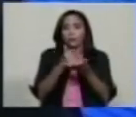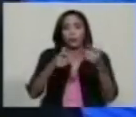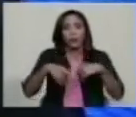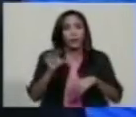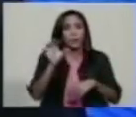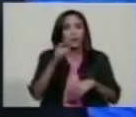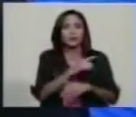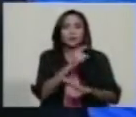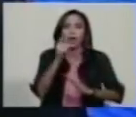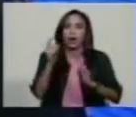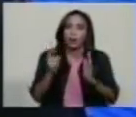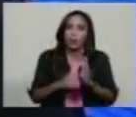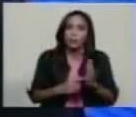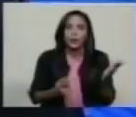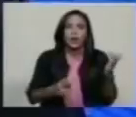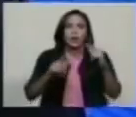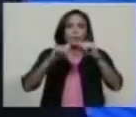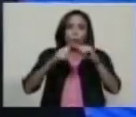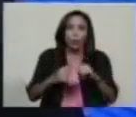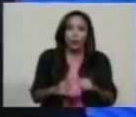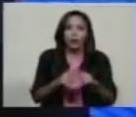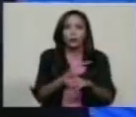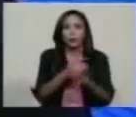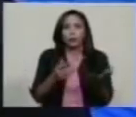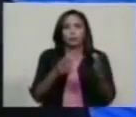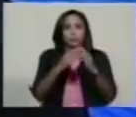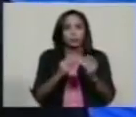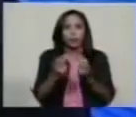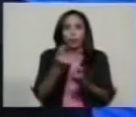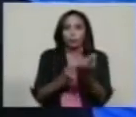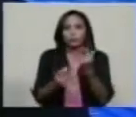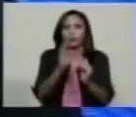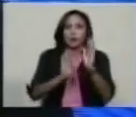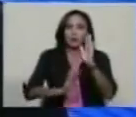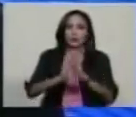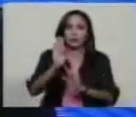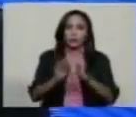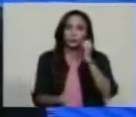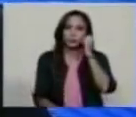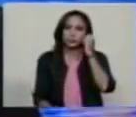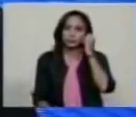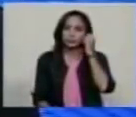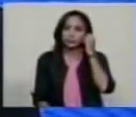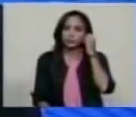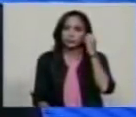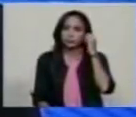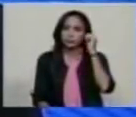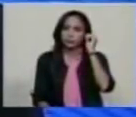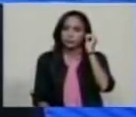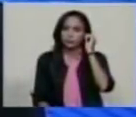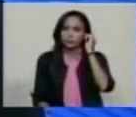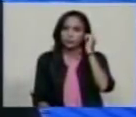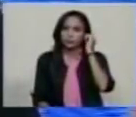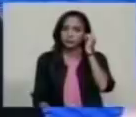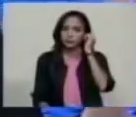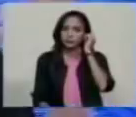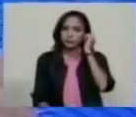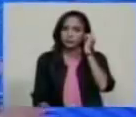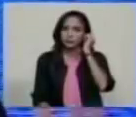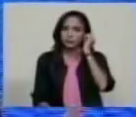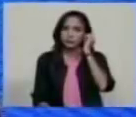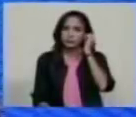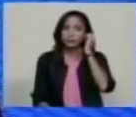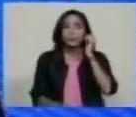mucho más cuantiosos y más integrales aguas abajo en cuanto al desarrollo. Hoy hemos visto, y me gustaría, presidente, que en algún momento